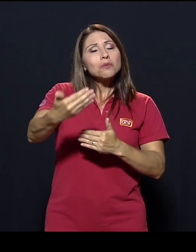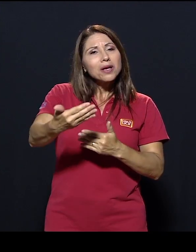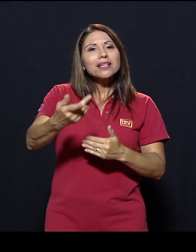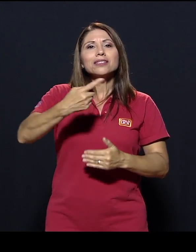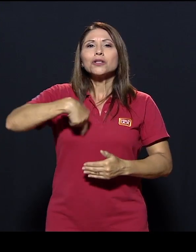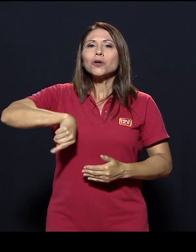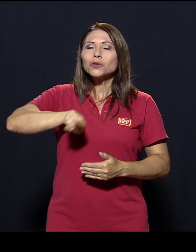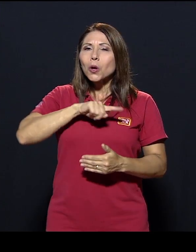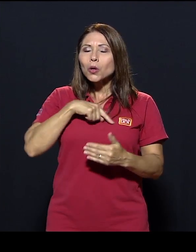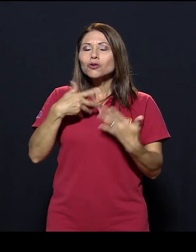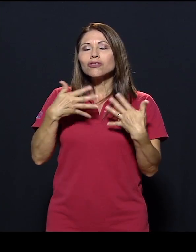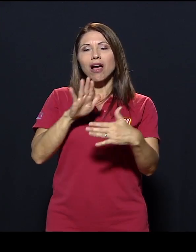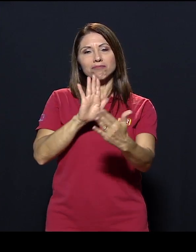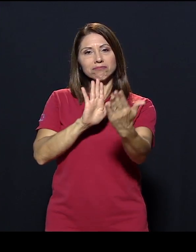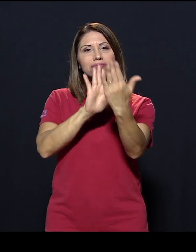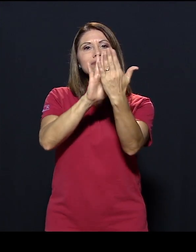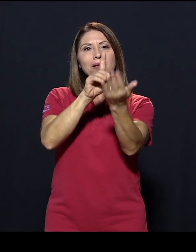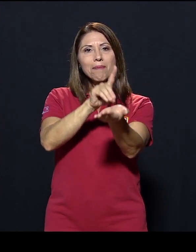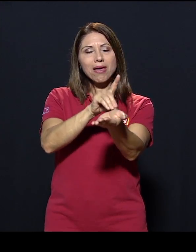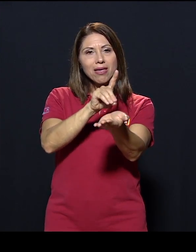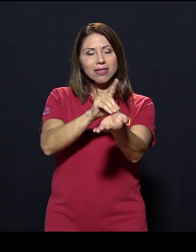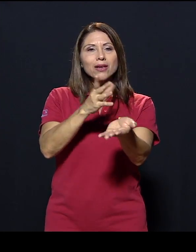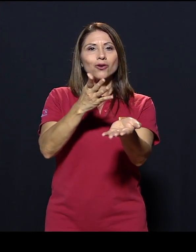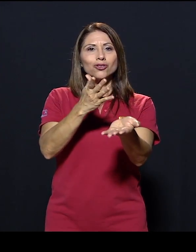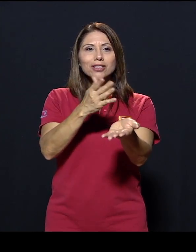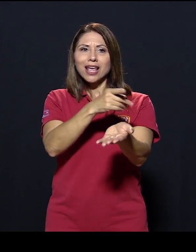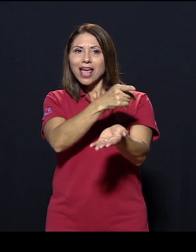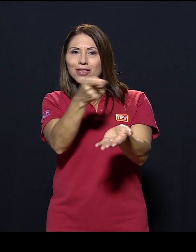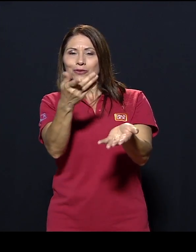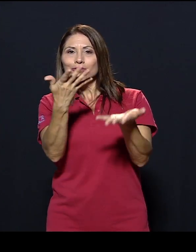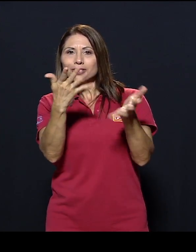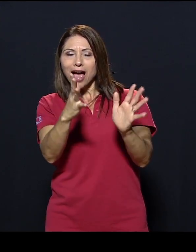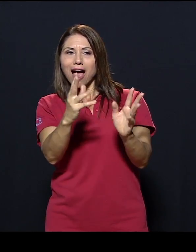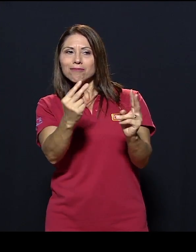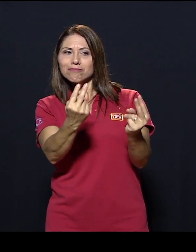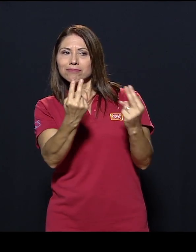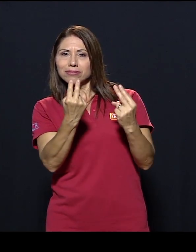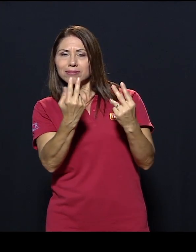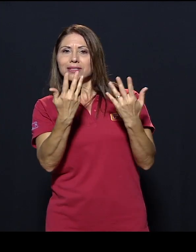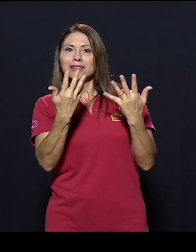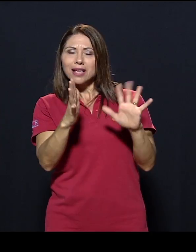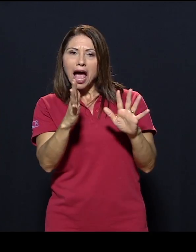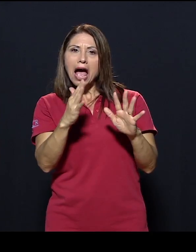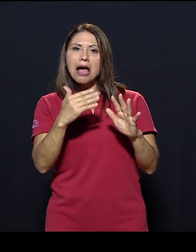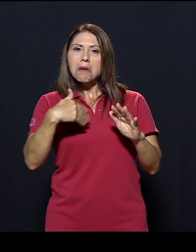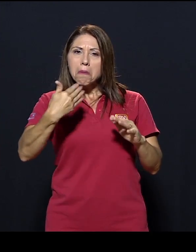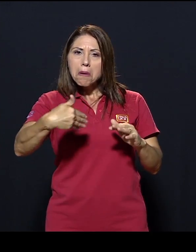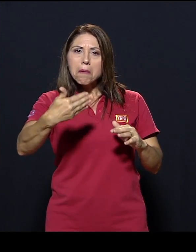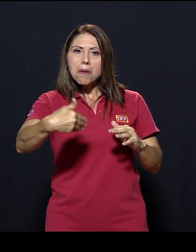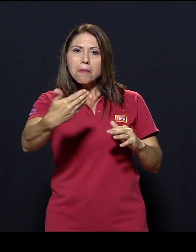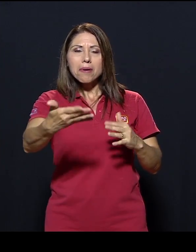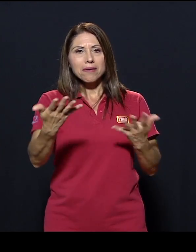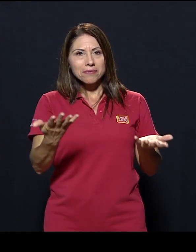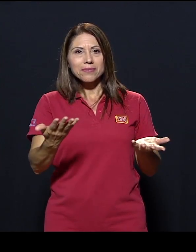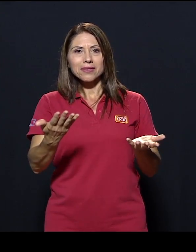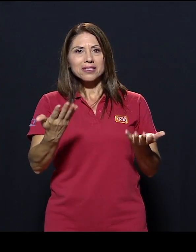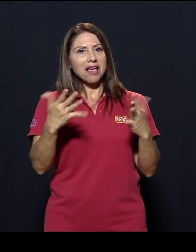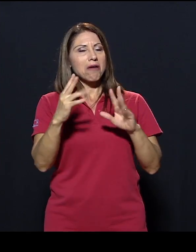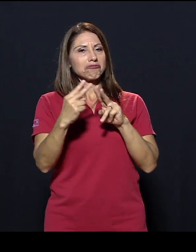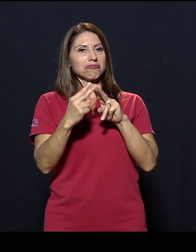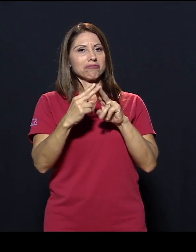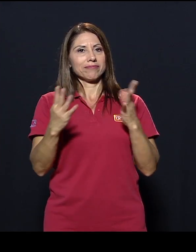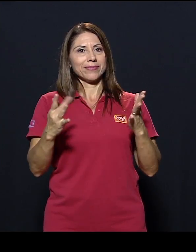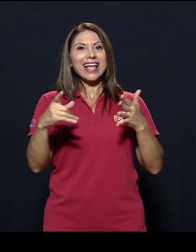momento, digamos, donde ya empezamos a topar médicos que ya, ya, qué sé yo, nos tocaban ya en varias citas,